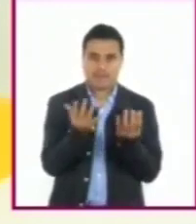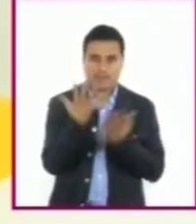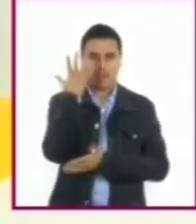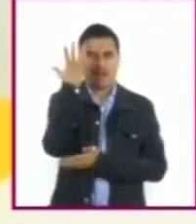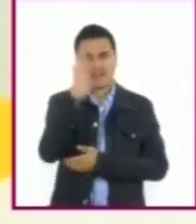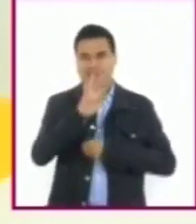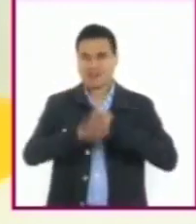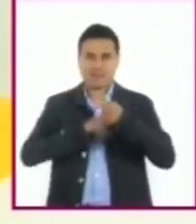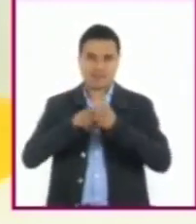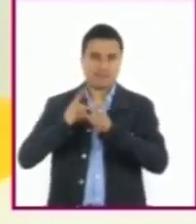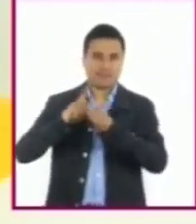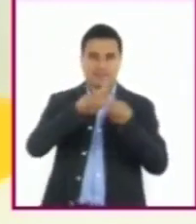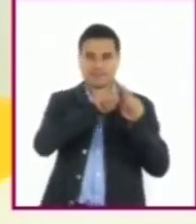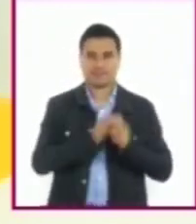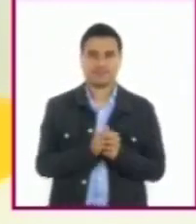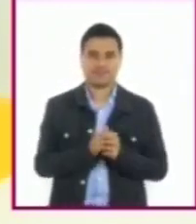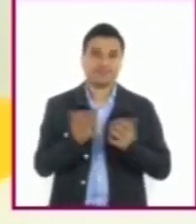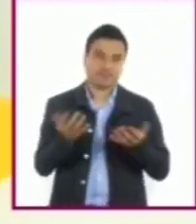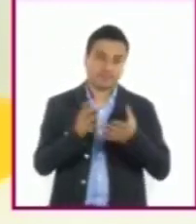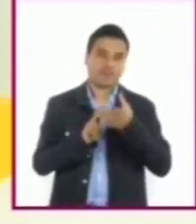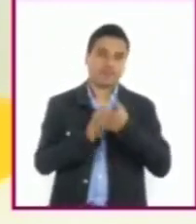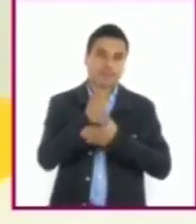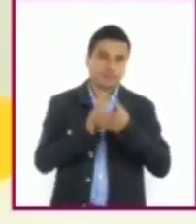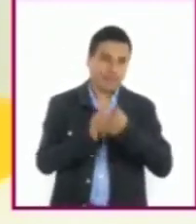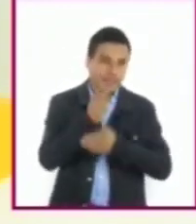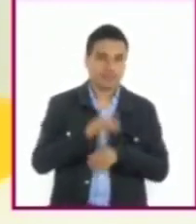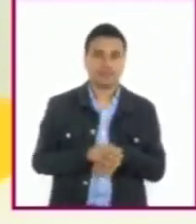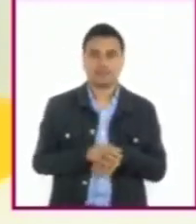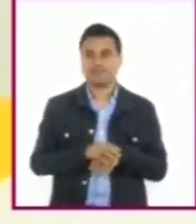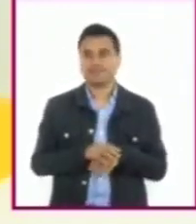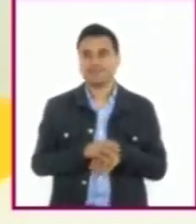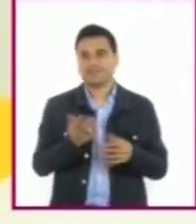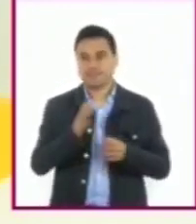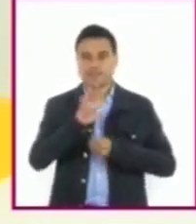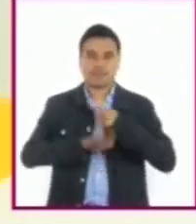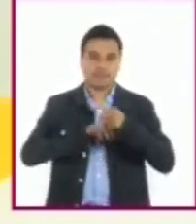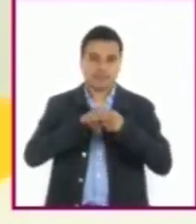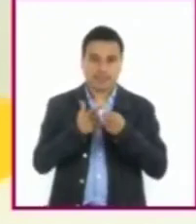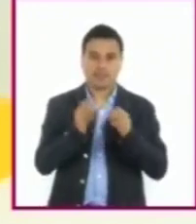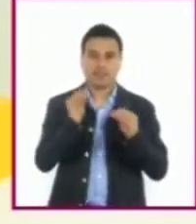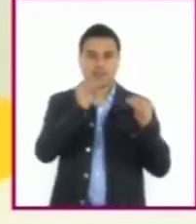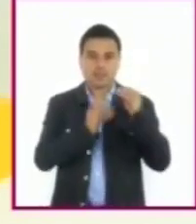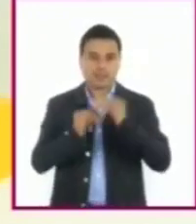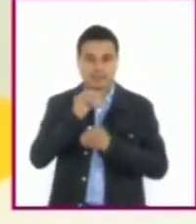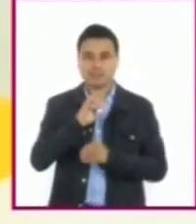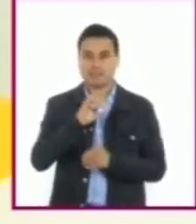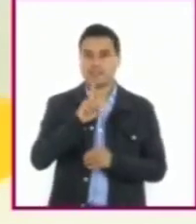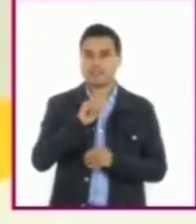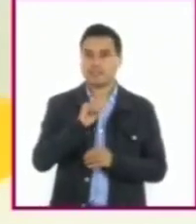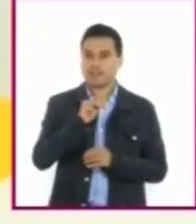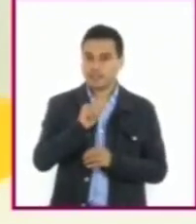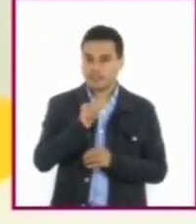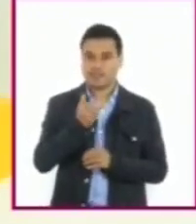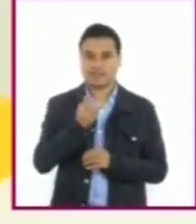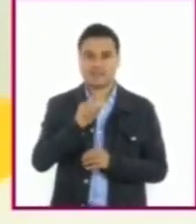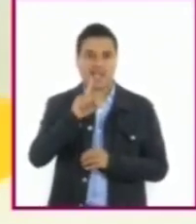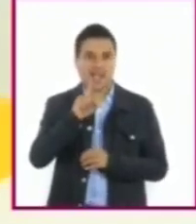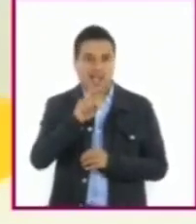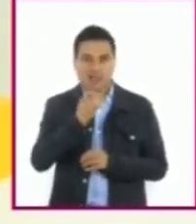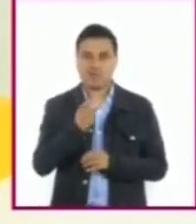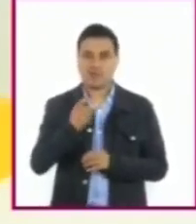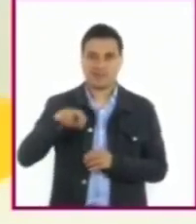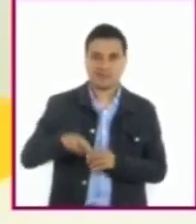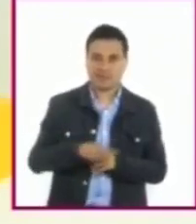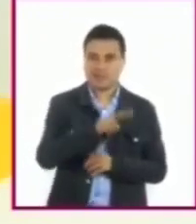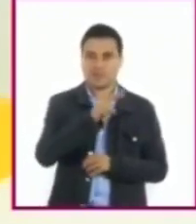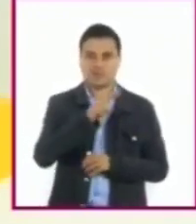Forman parte de este componente la vegetación, la fauna, el relieve, el clima, la hidrografía, los suelos,